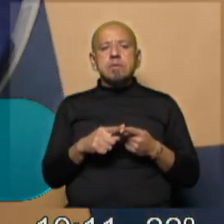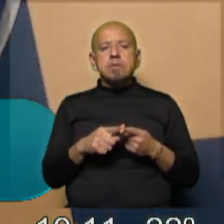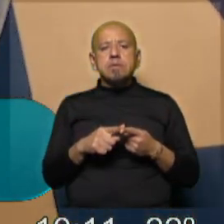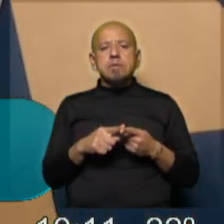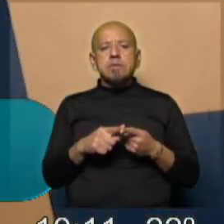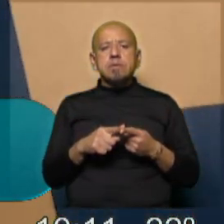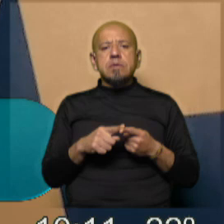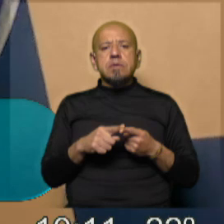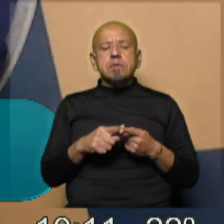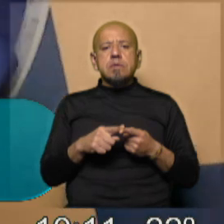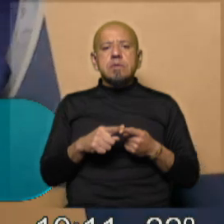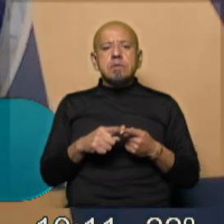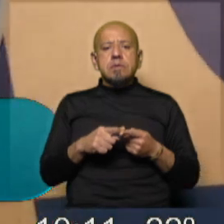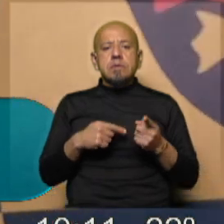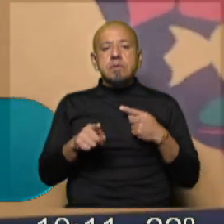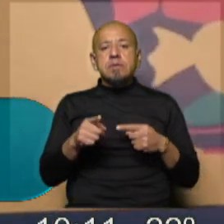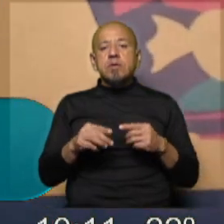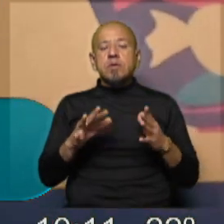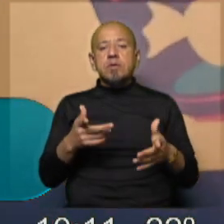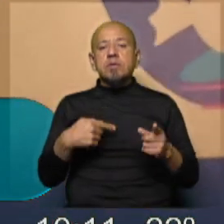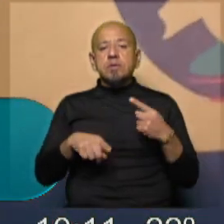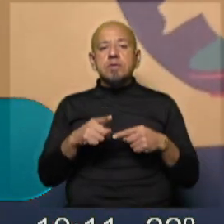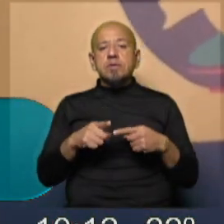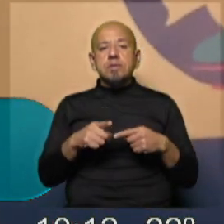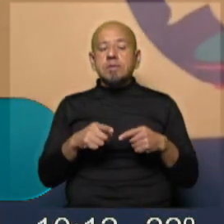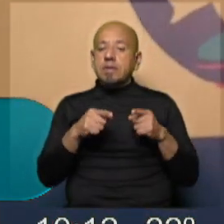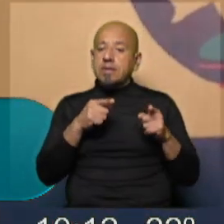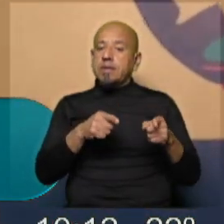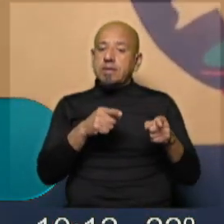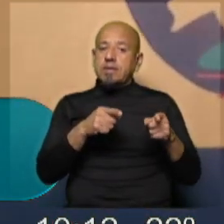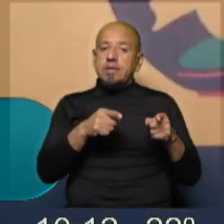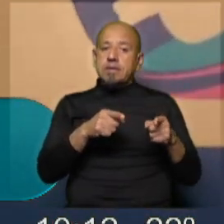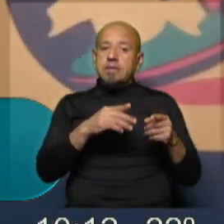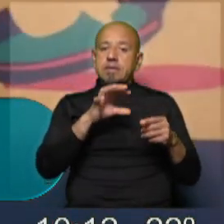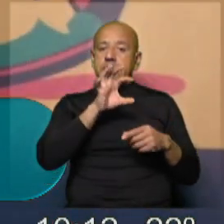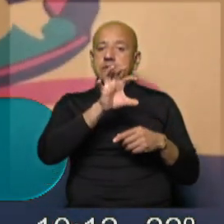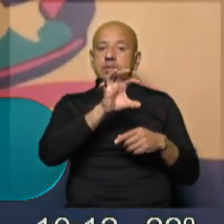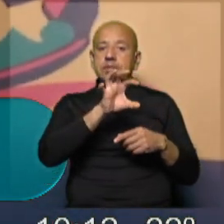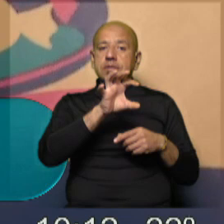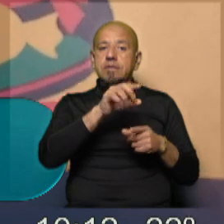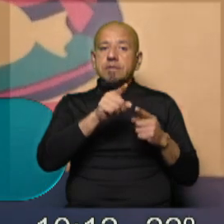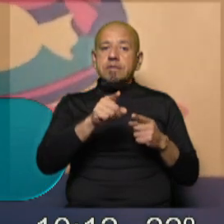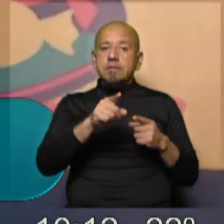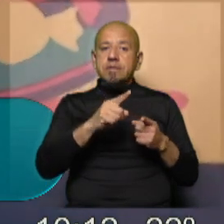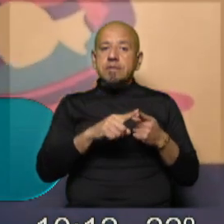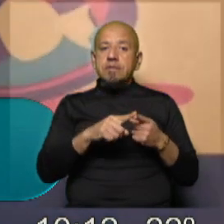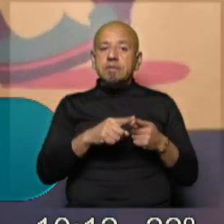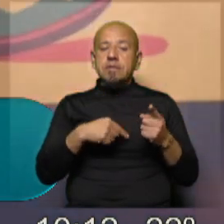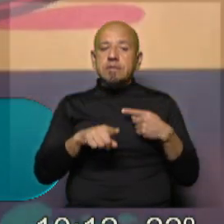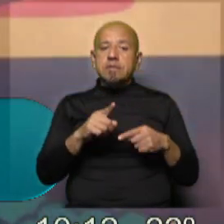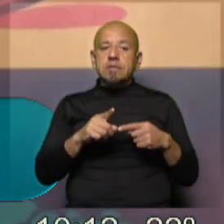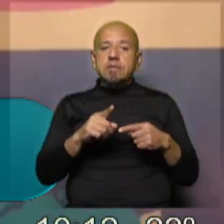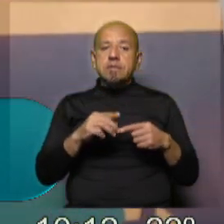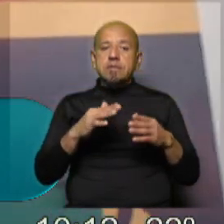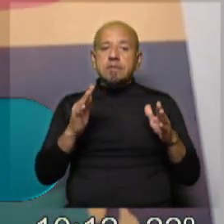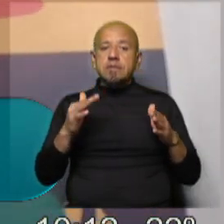lado. Me siento así hoy. Hoy estoy acá en este. Eso es bueno o malo, no hay bueno o malo. Es claro, es